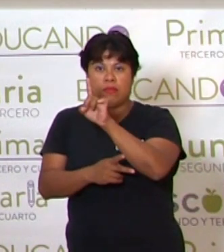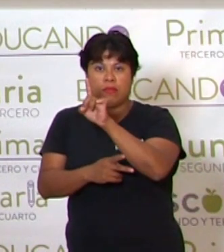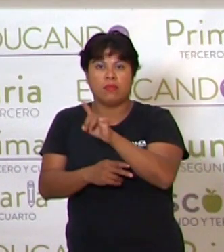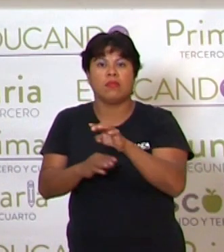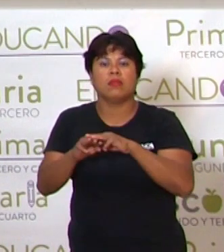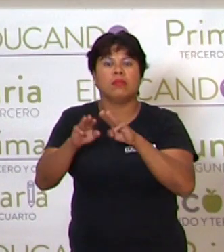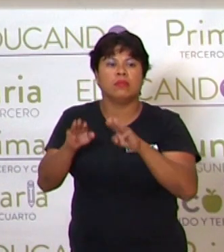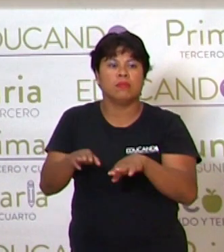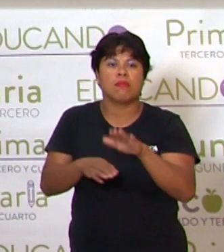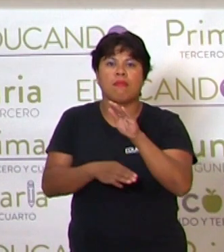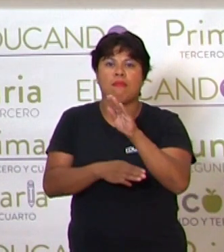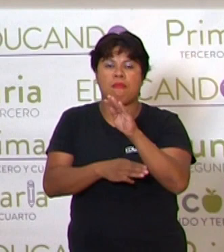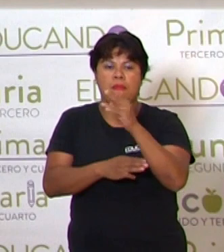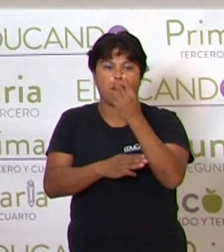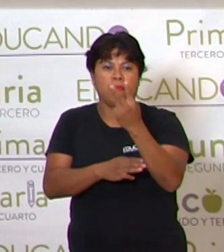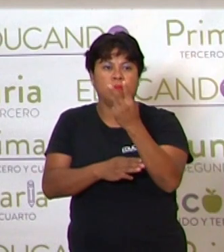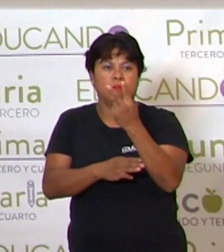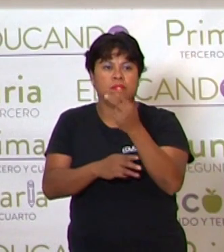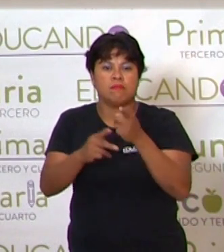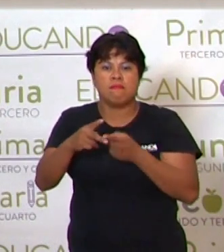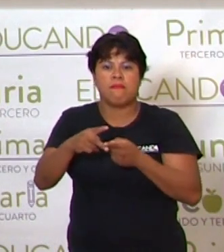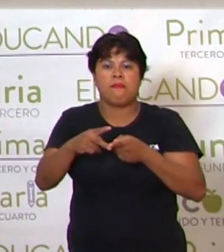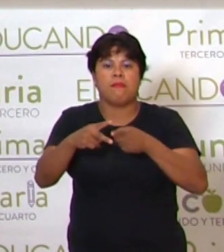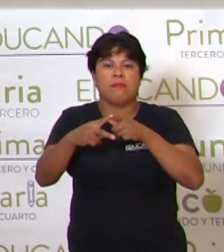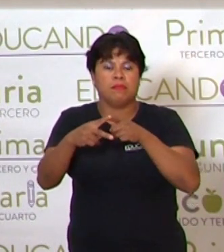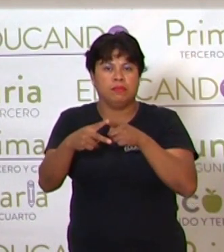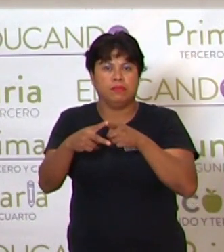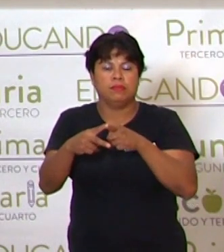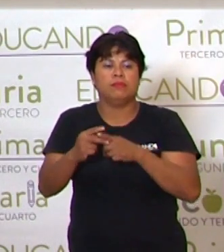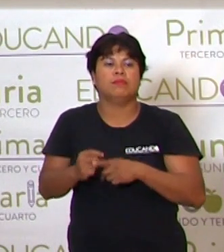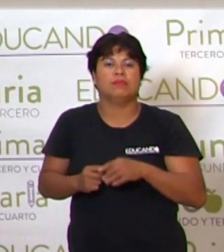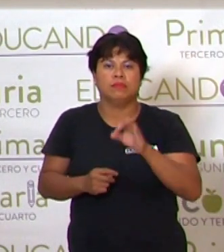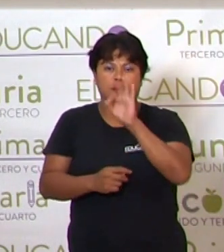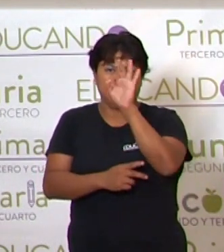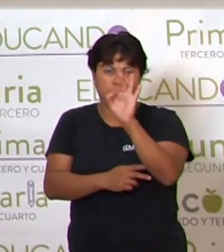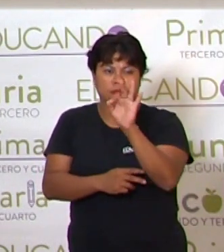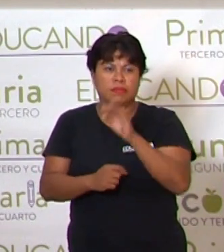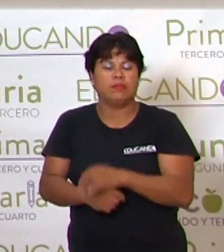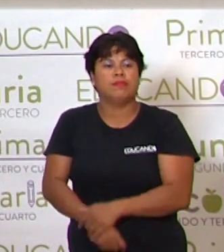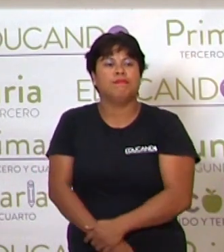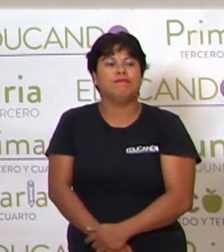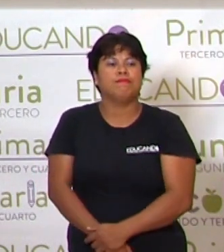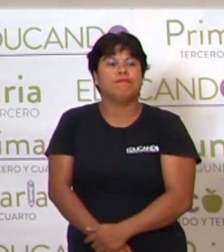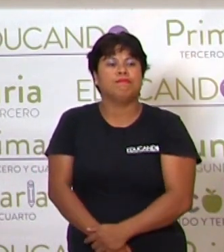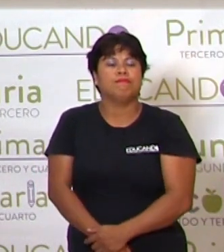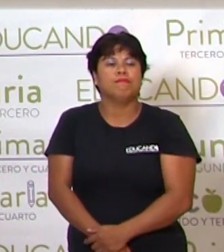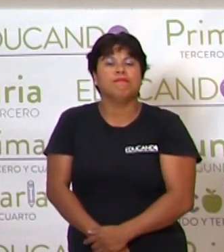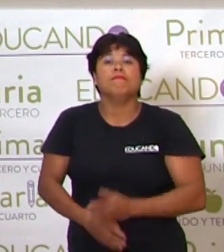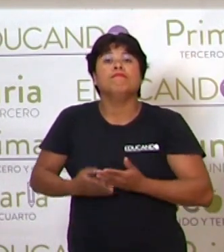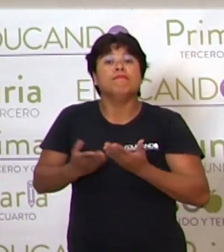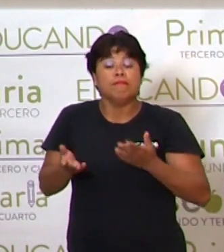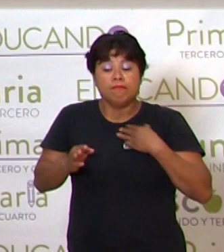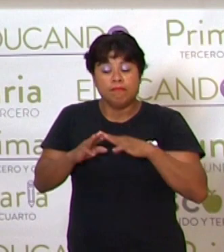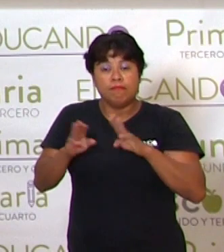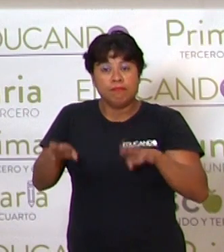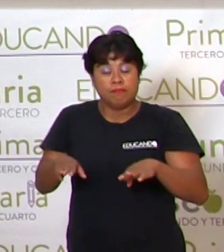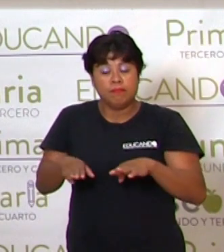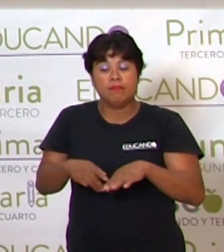mide 92 grados. ¿Sí? Muy bien. Ahora vamos a medir el